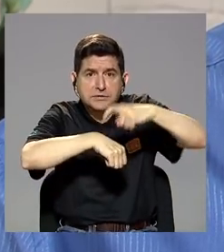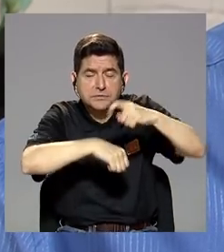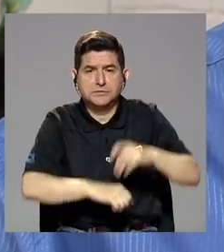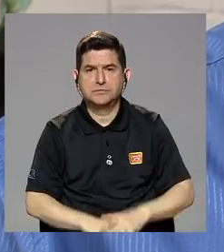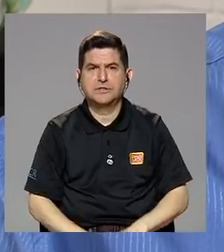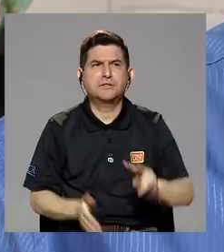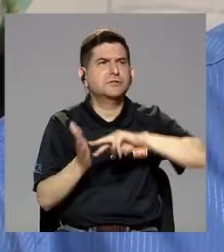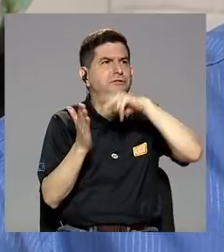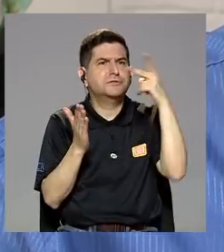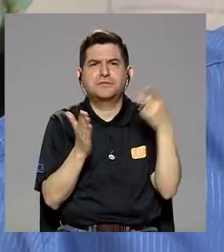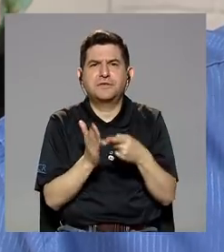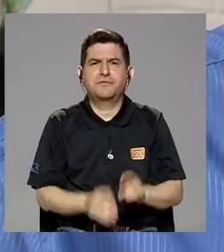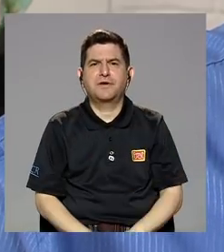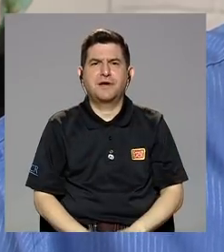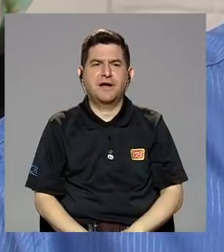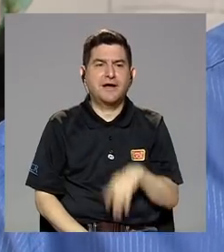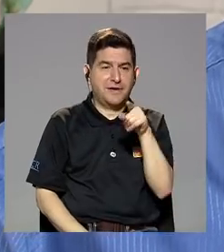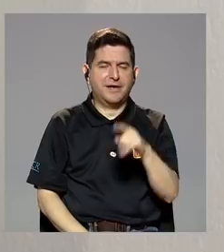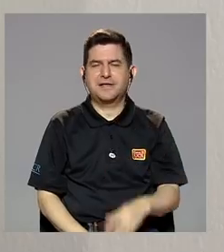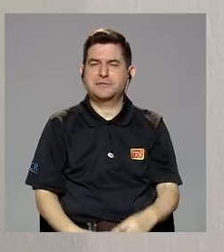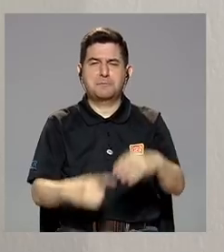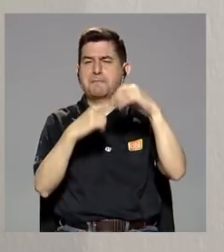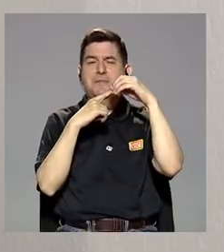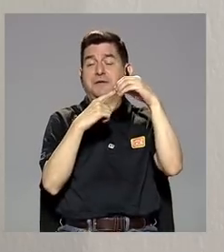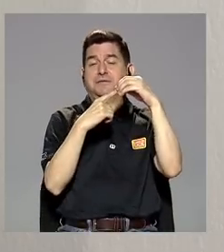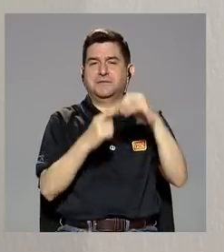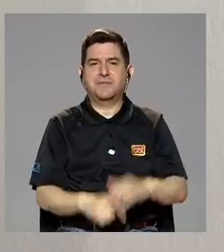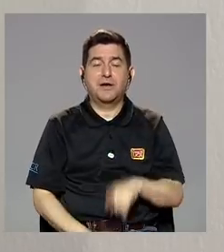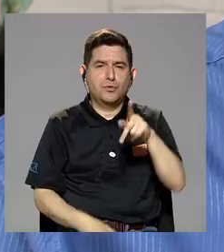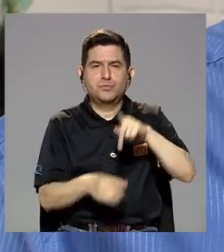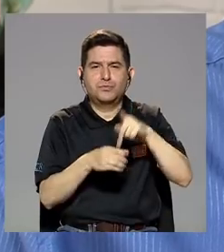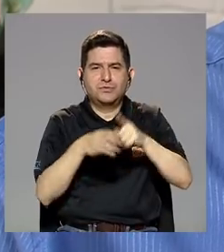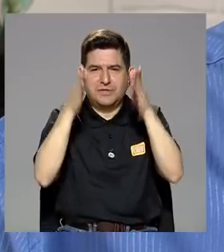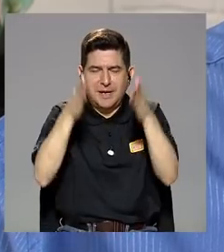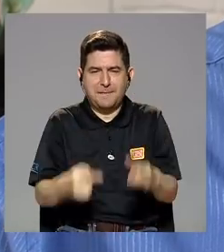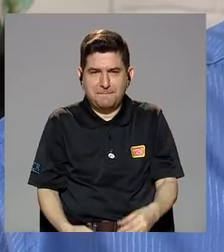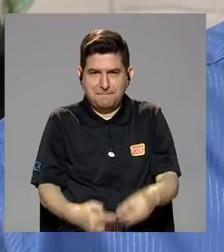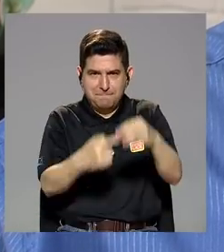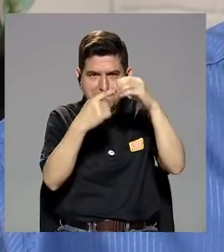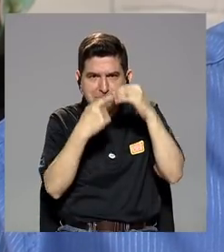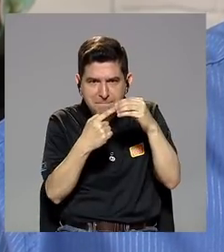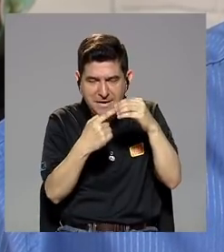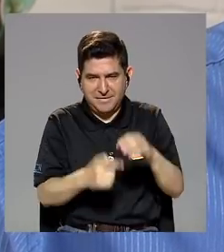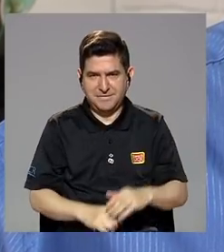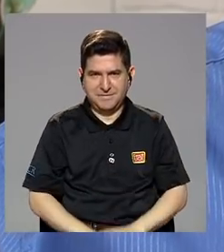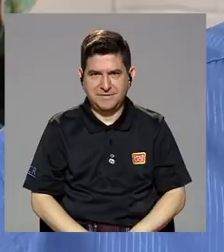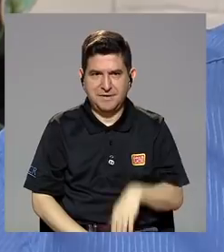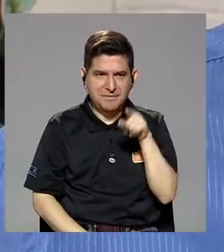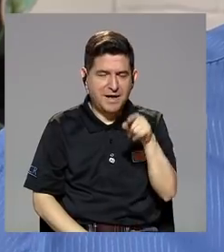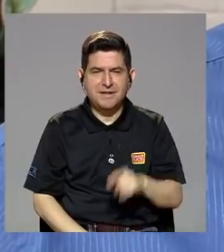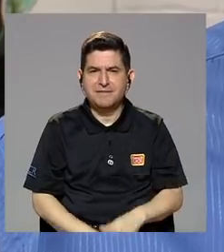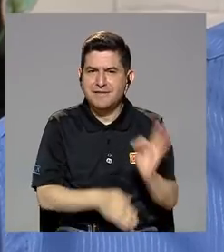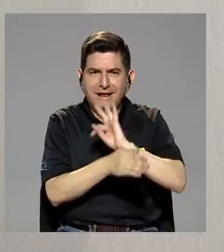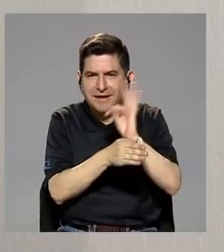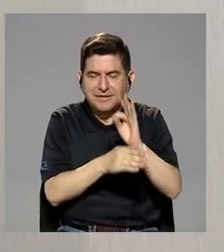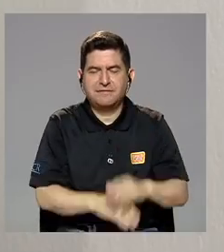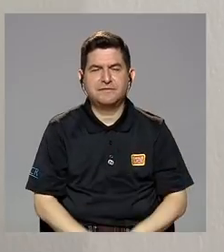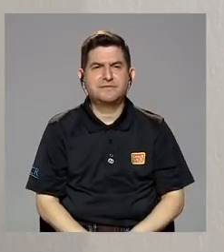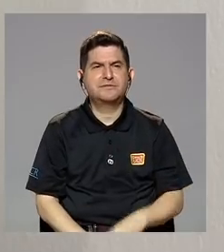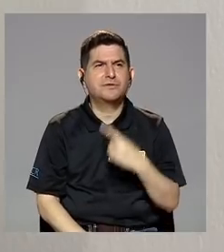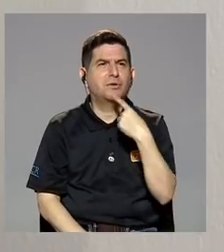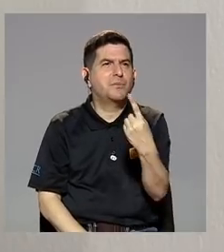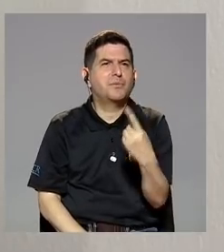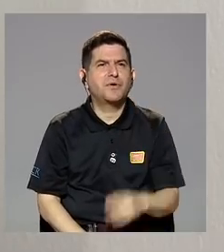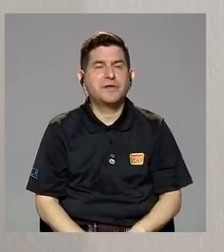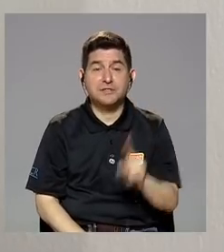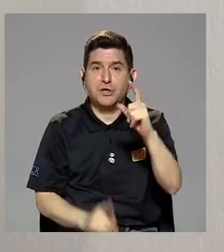era ser titular y goleador usted era protagonista y estaba por emerger de televisión por decirlo en